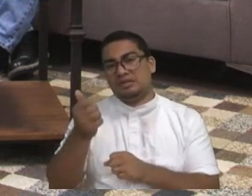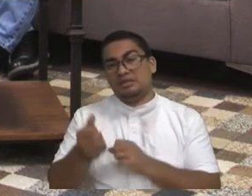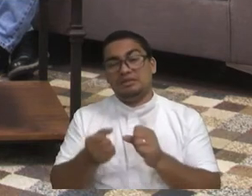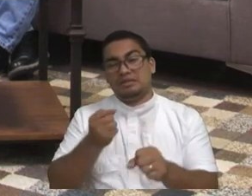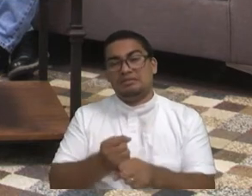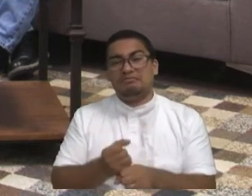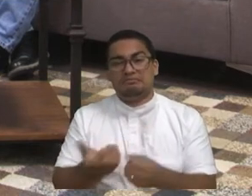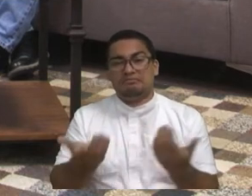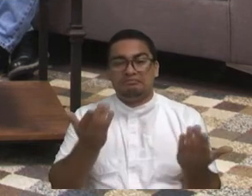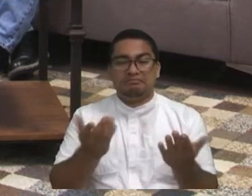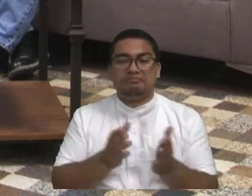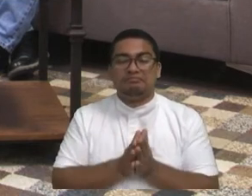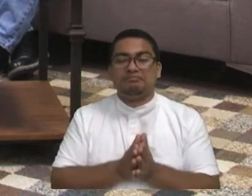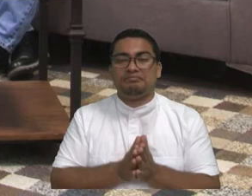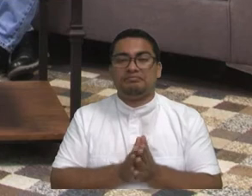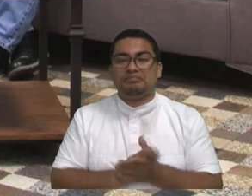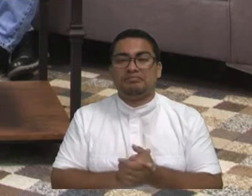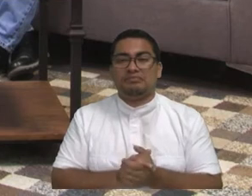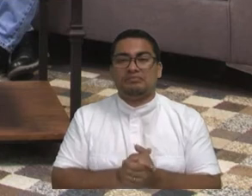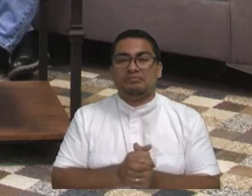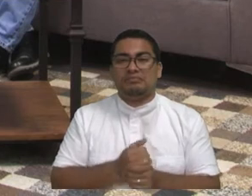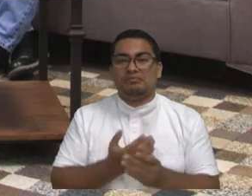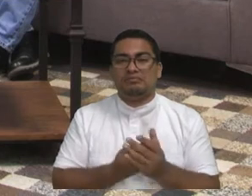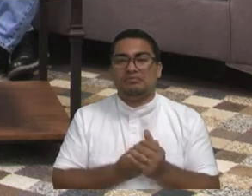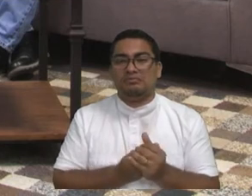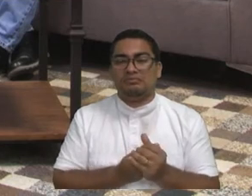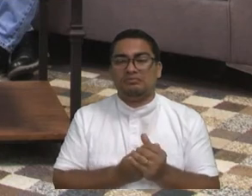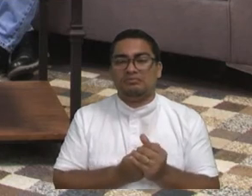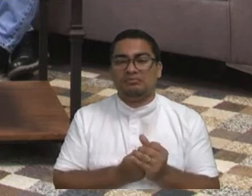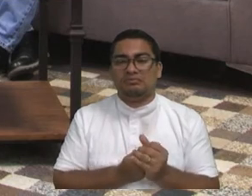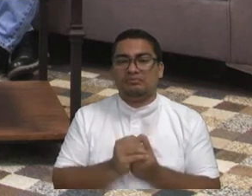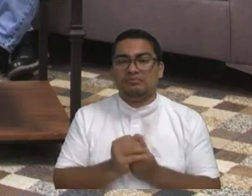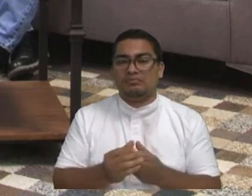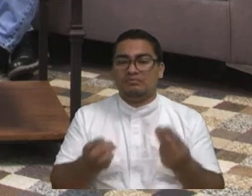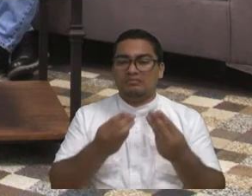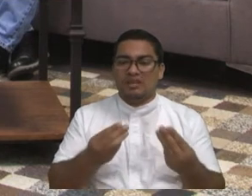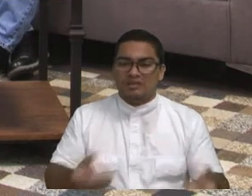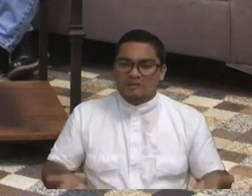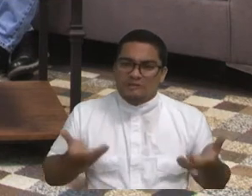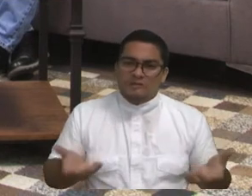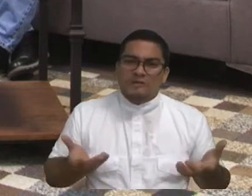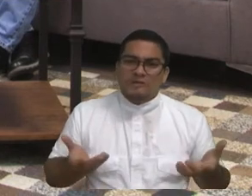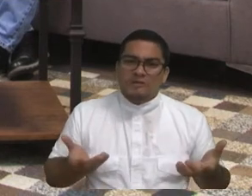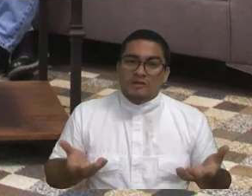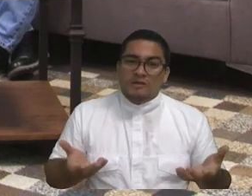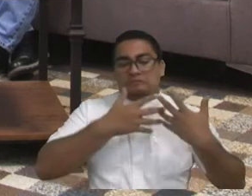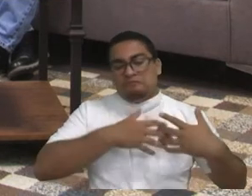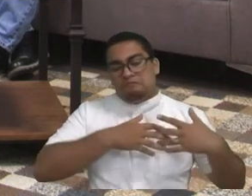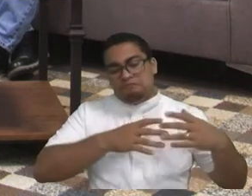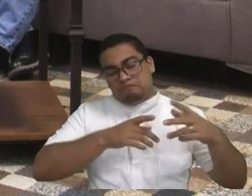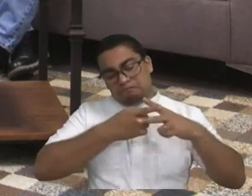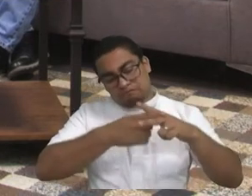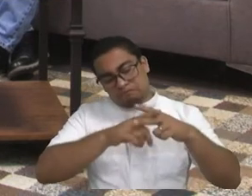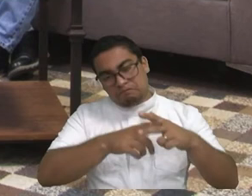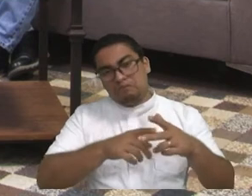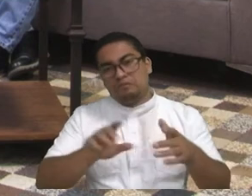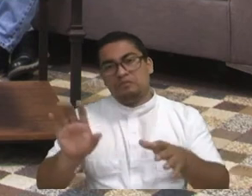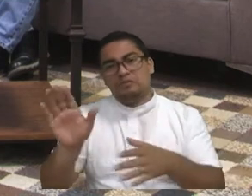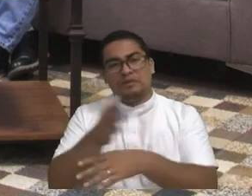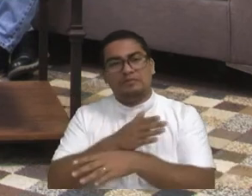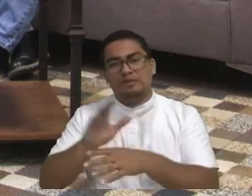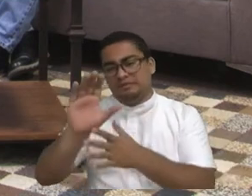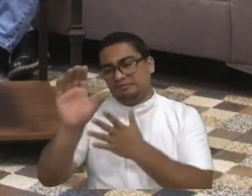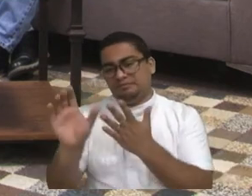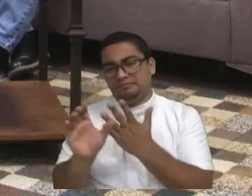en las carreras que hacen uso de equipamiento egresados industriales verdad pero en las otras carreras no pueden agropecuaria el comercio